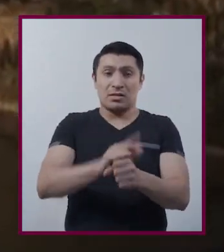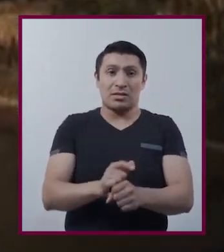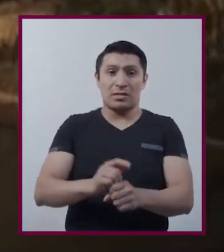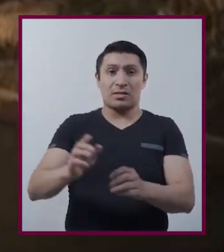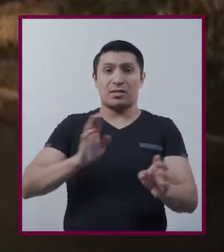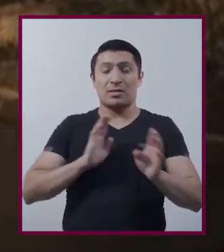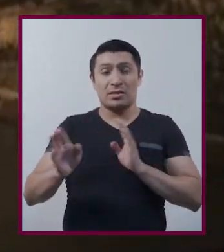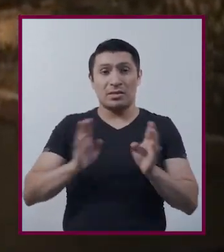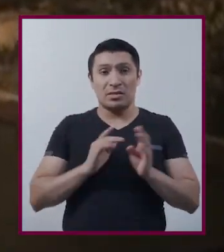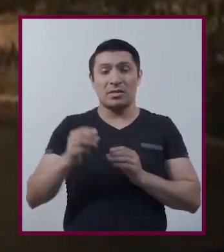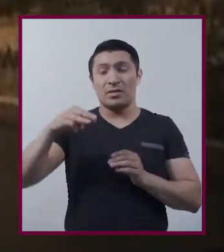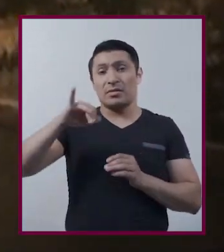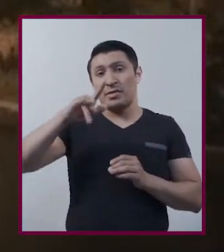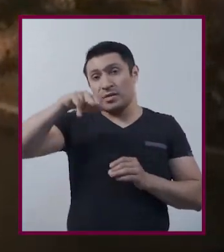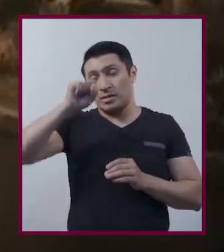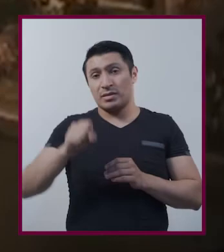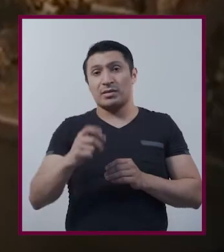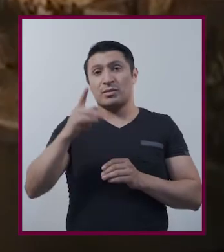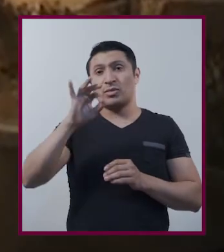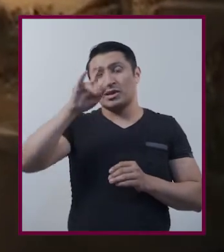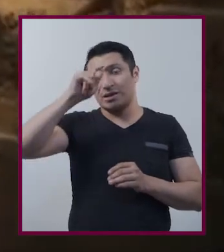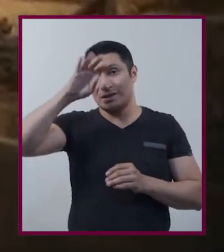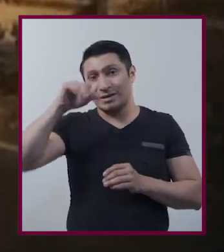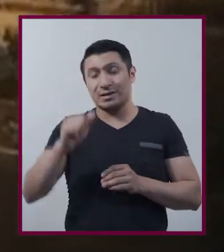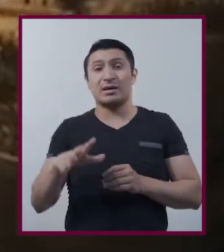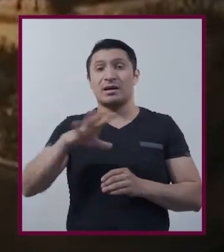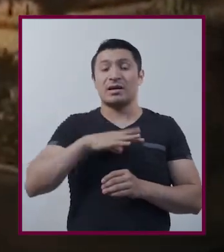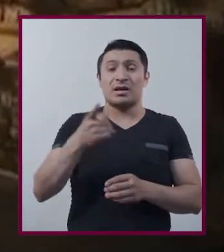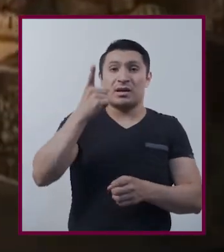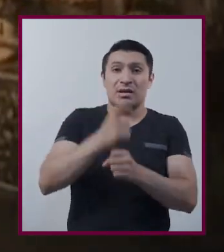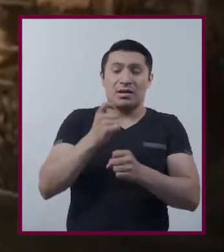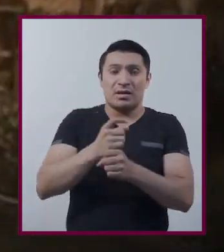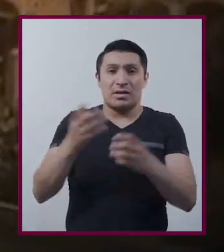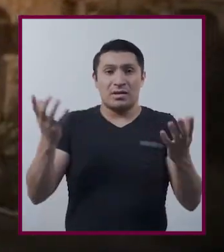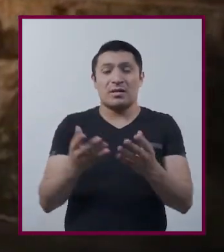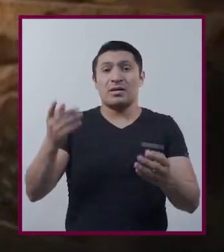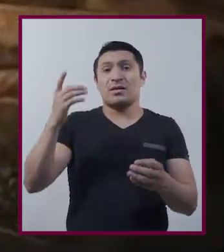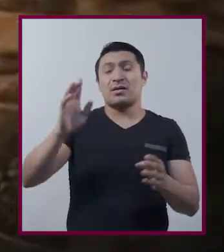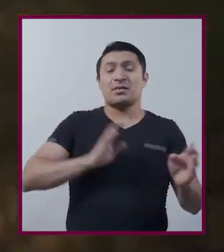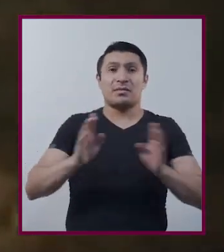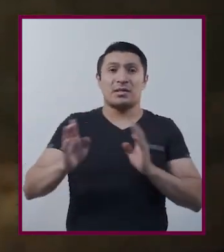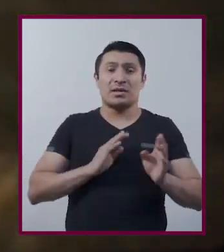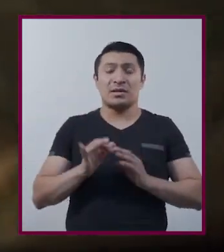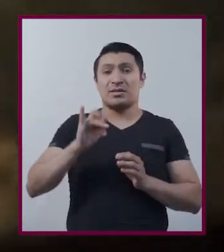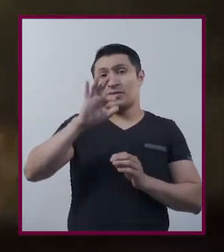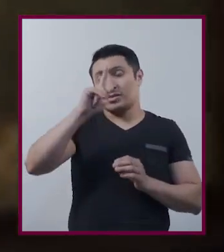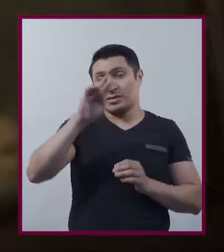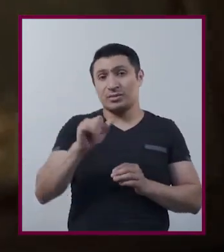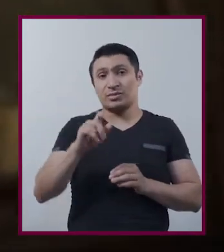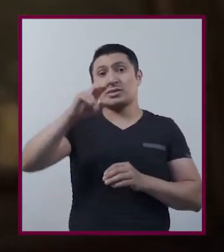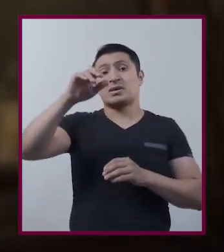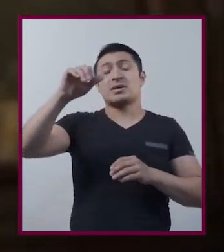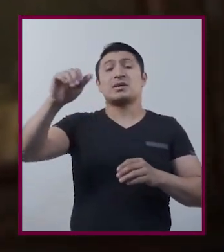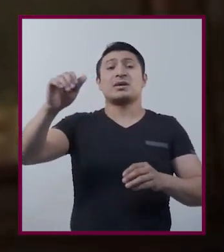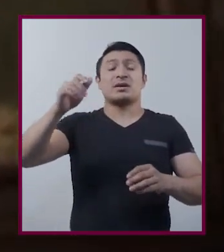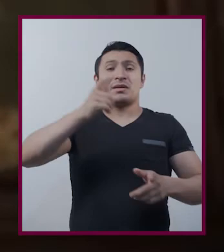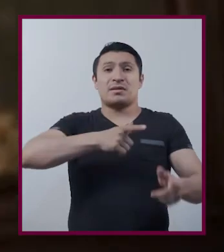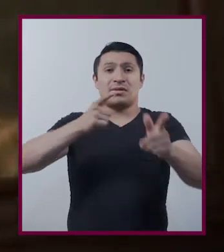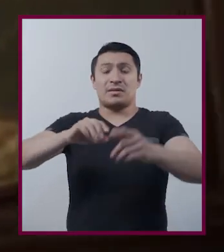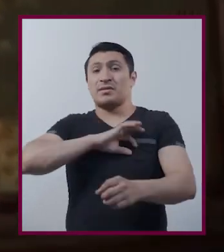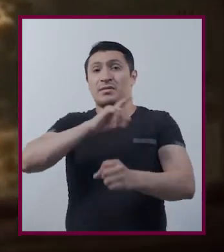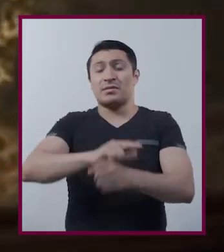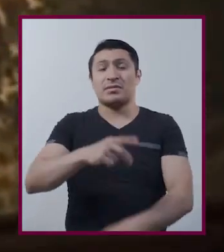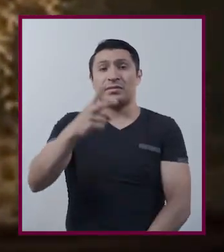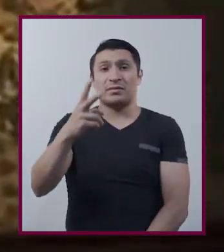escuelas especiales: militar, la de minas y la politécnica. En la primera se formarían los militares facultativos y de